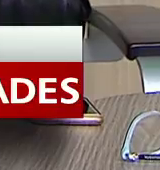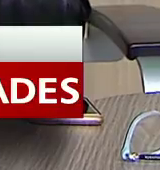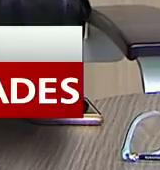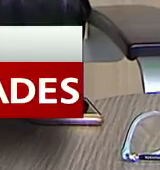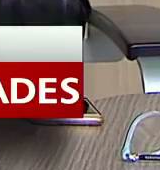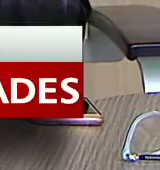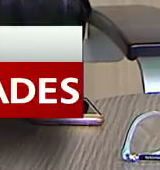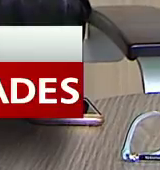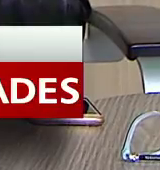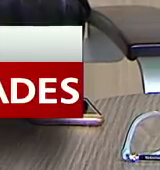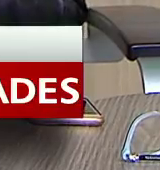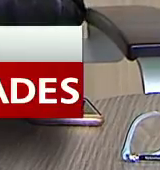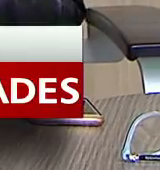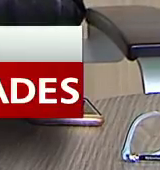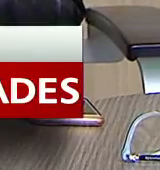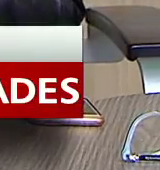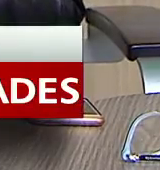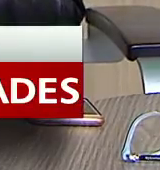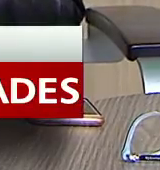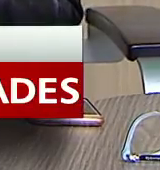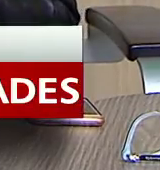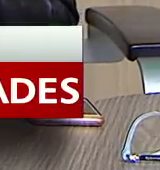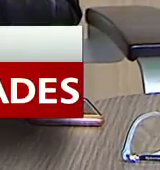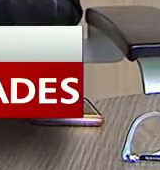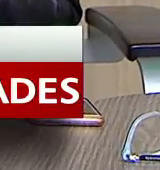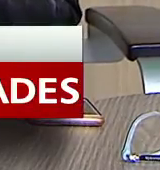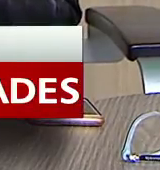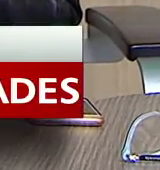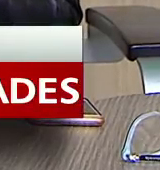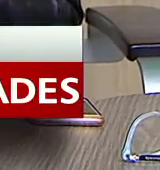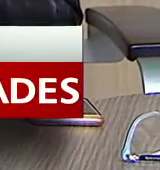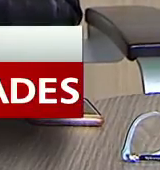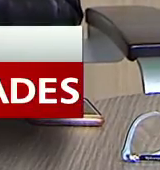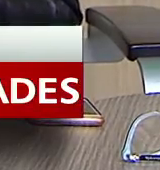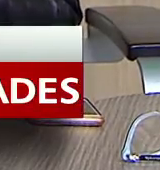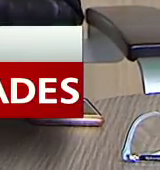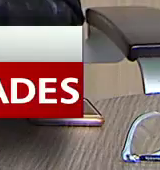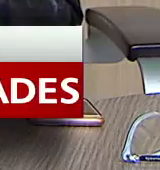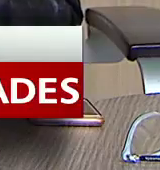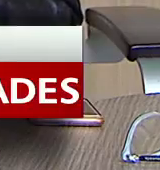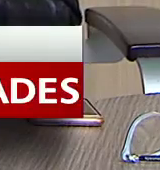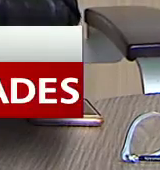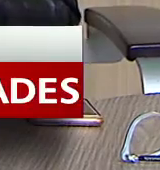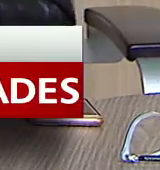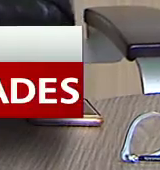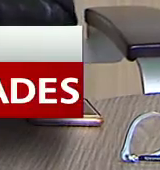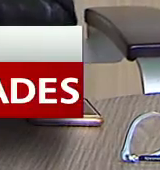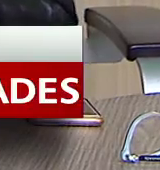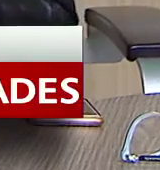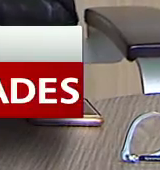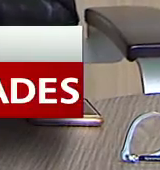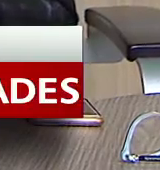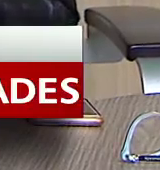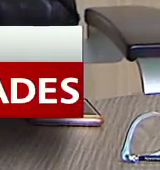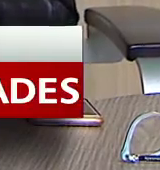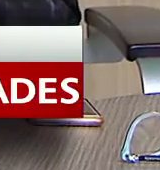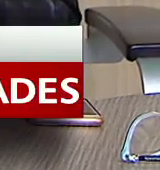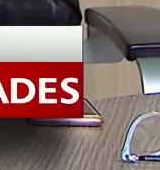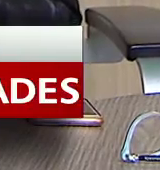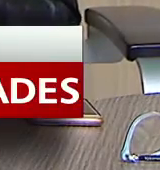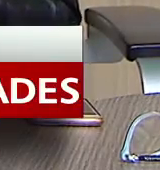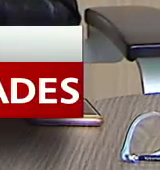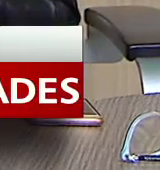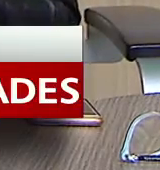¿Puede ser calificado esto como privación de la libertad, así secuestro, es, señor. Sustracción de menor? Así entonces, es, señor. ¿Quiere decir que la tía y